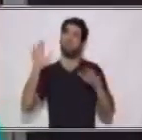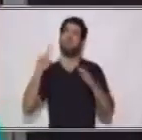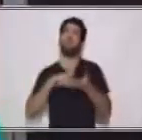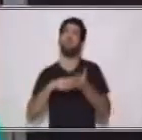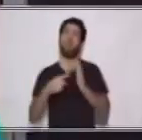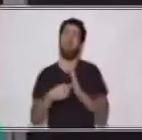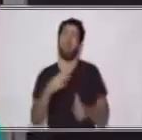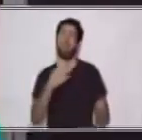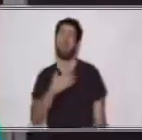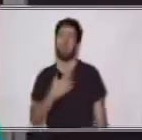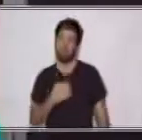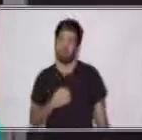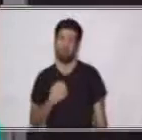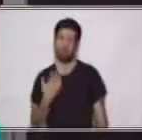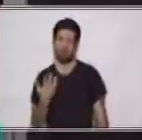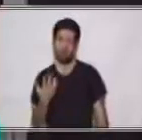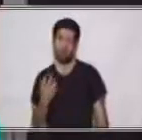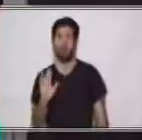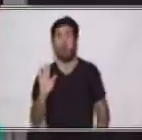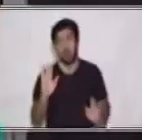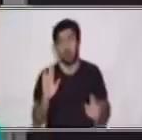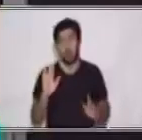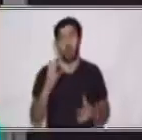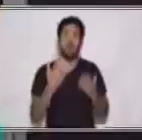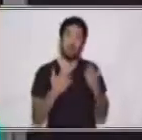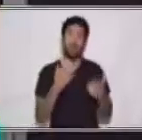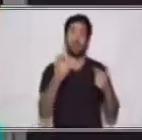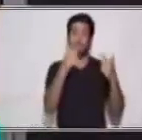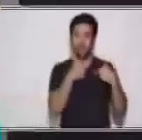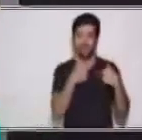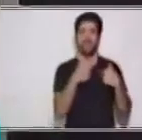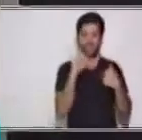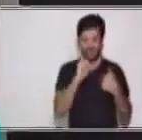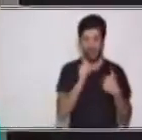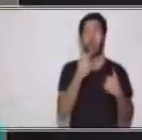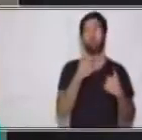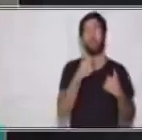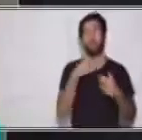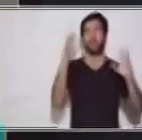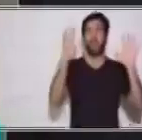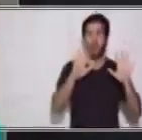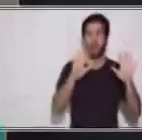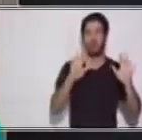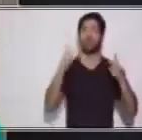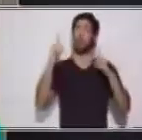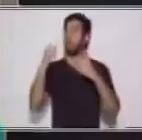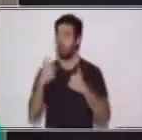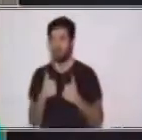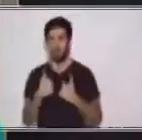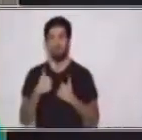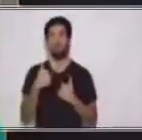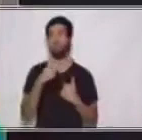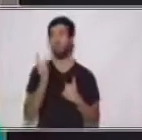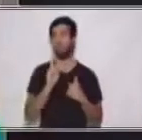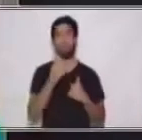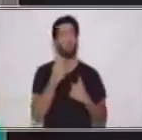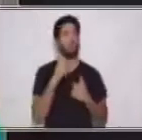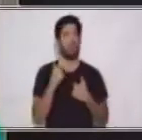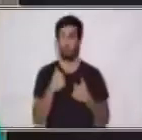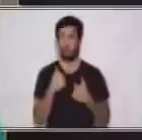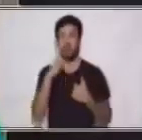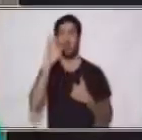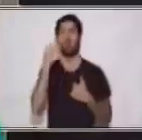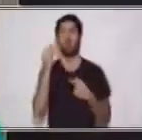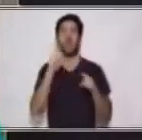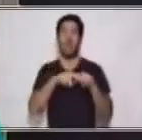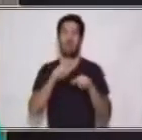que a ti te guste la época lluviosa, puede que a mí no. Eso ya es una opinión, porque dependerá de quién la está